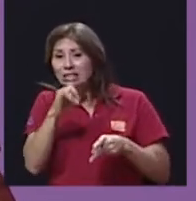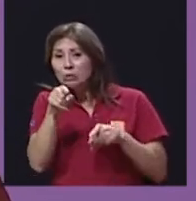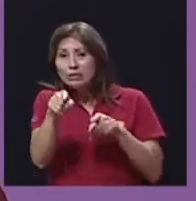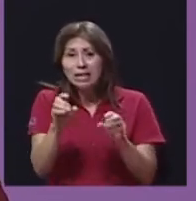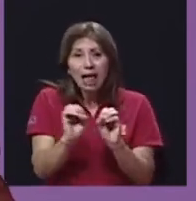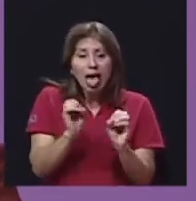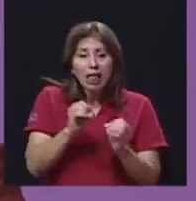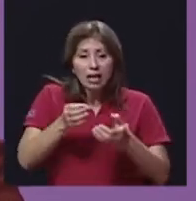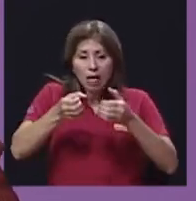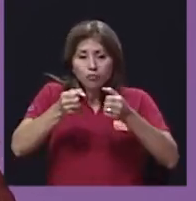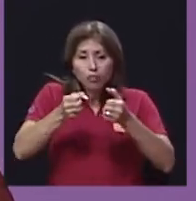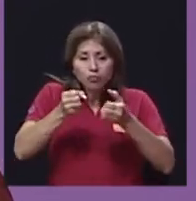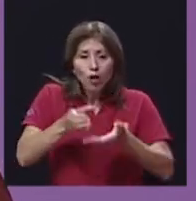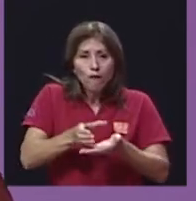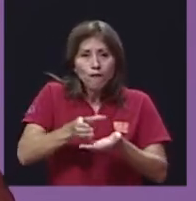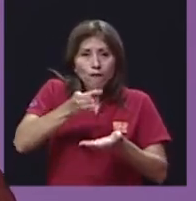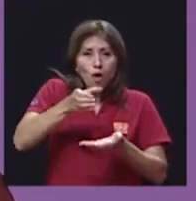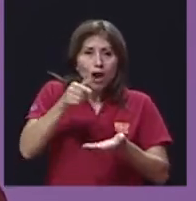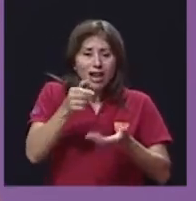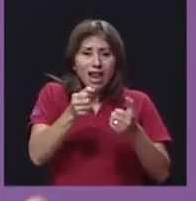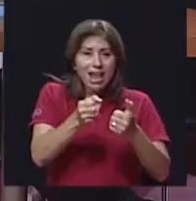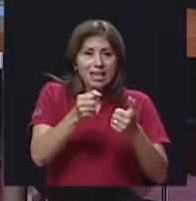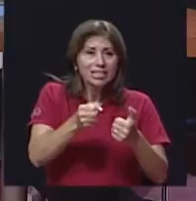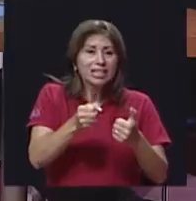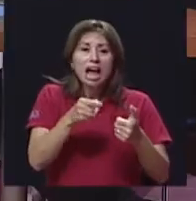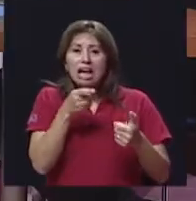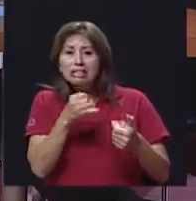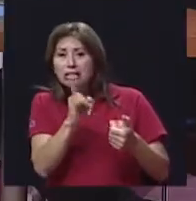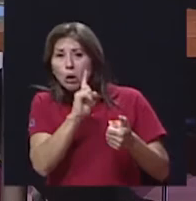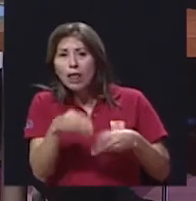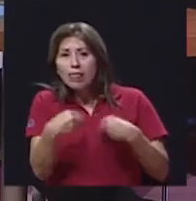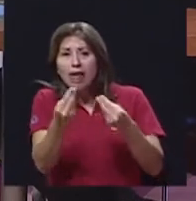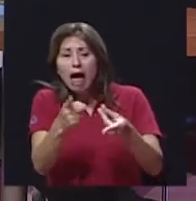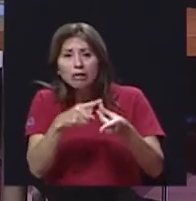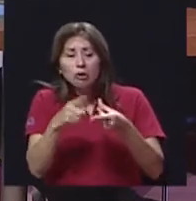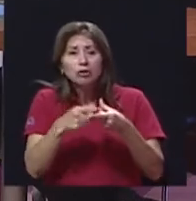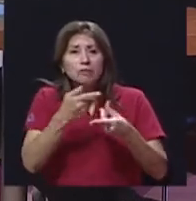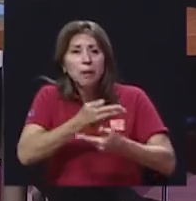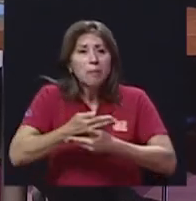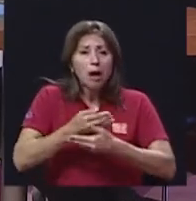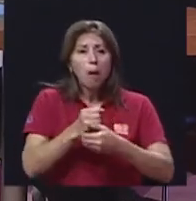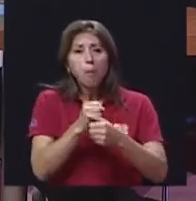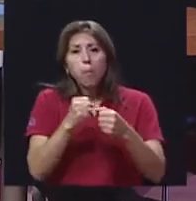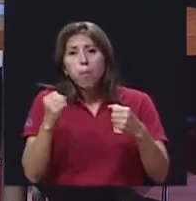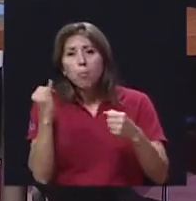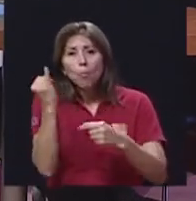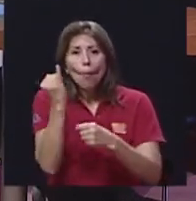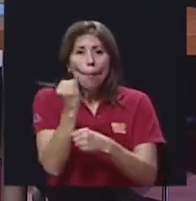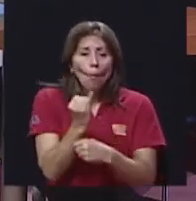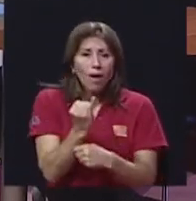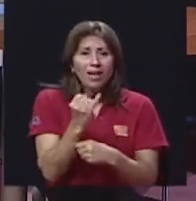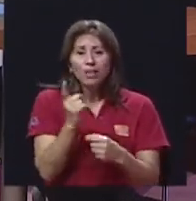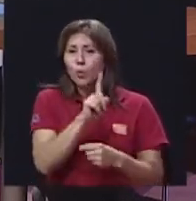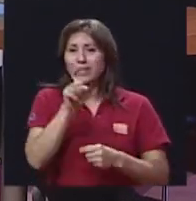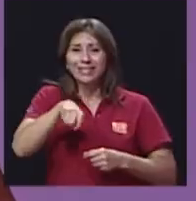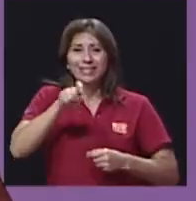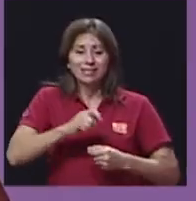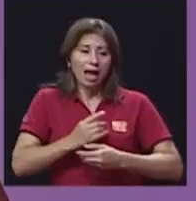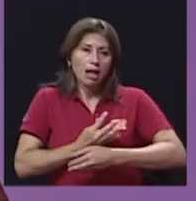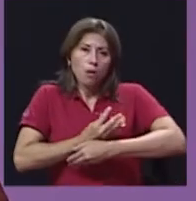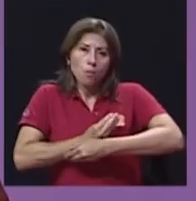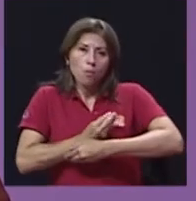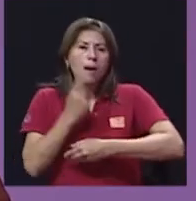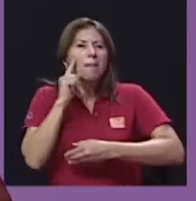de nutrir peter es haciendo que ella necesaria la leche que se para que se complica que para que se complica bueno eso después